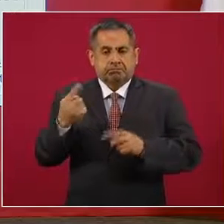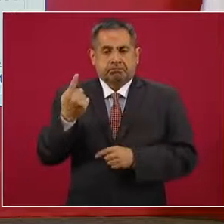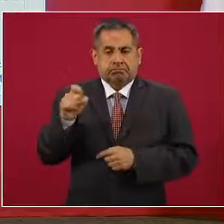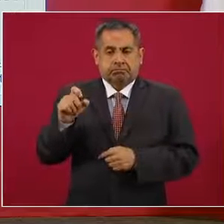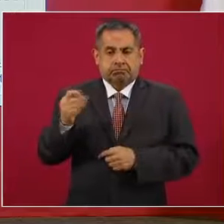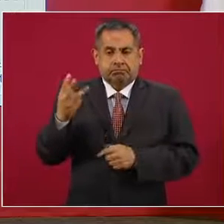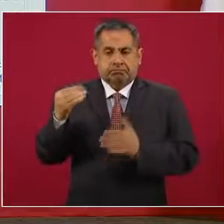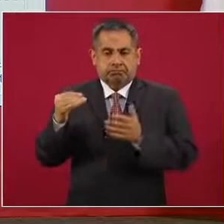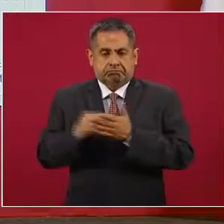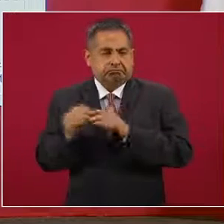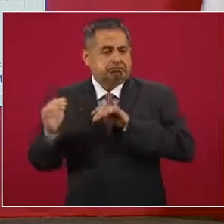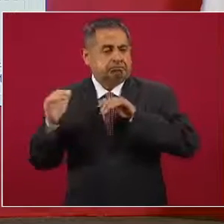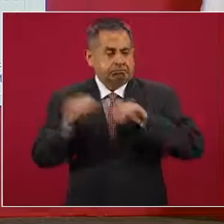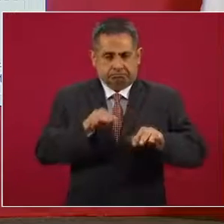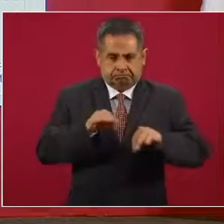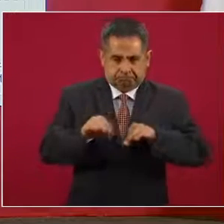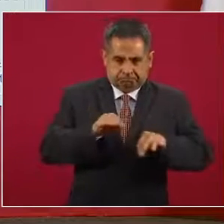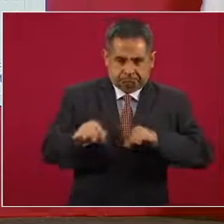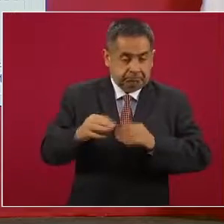123.000.